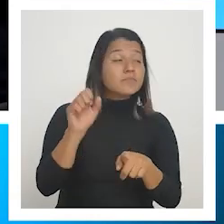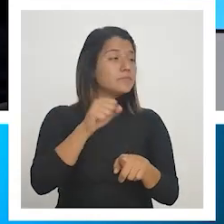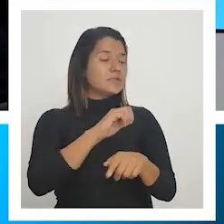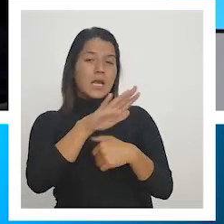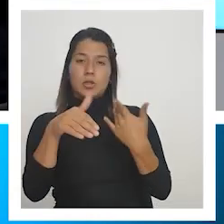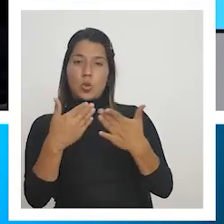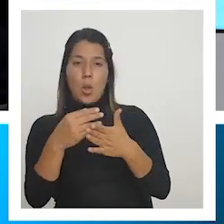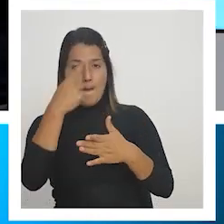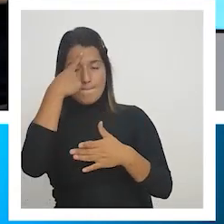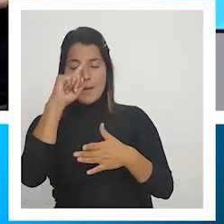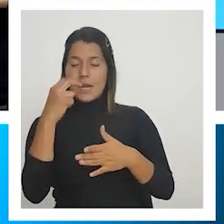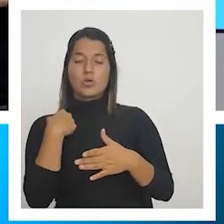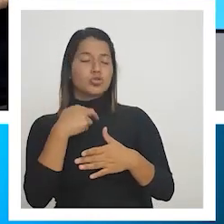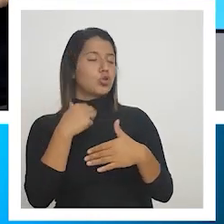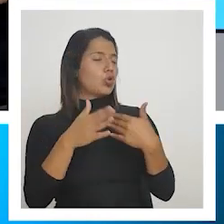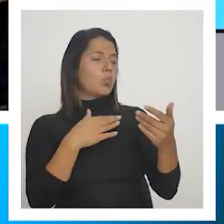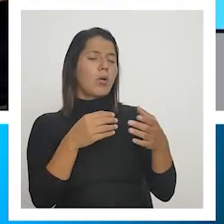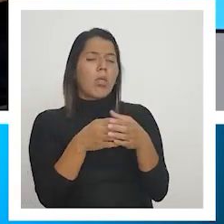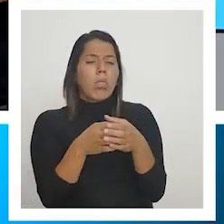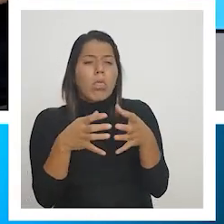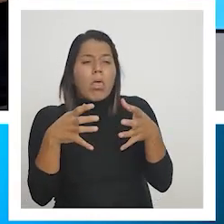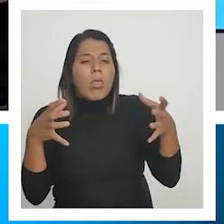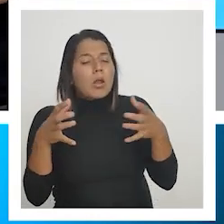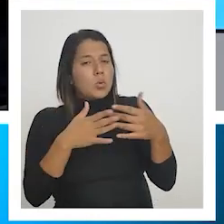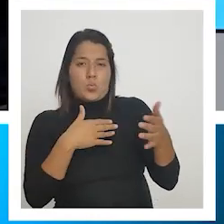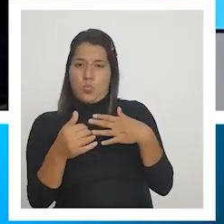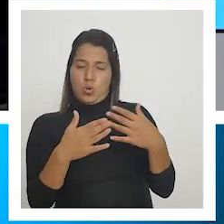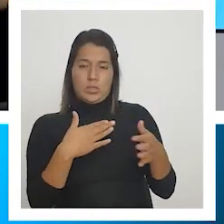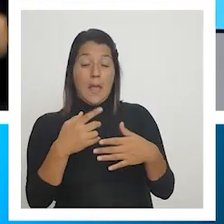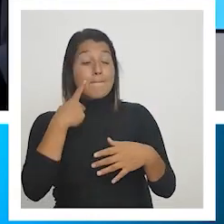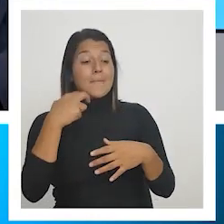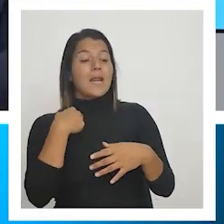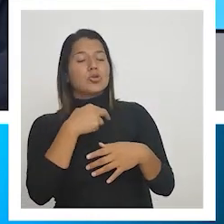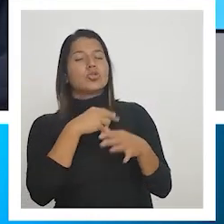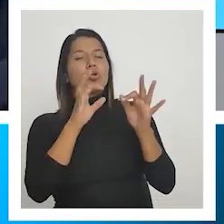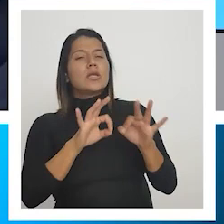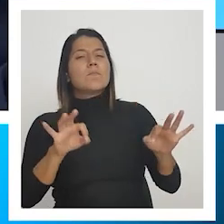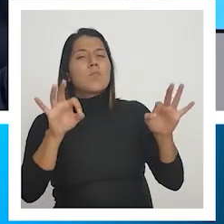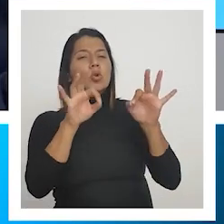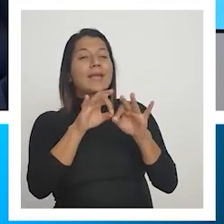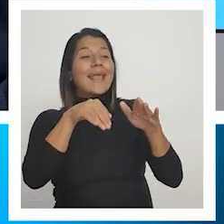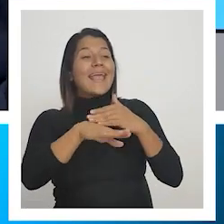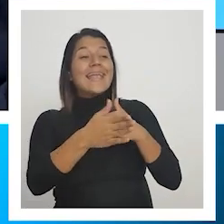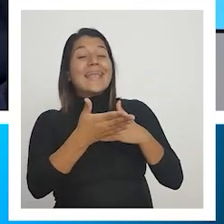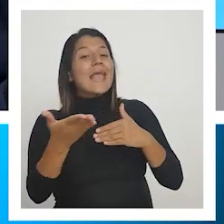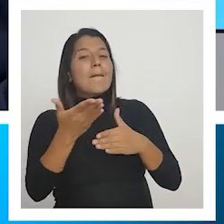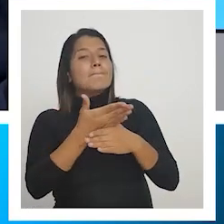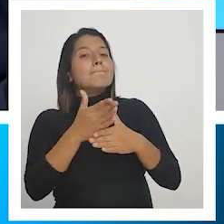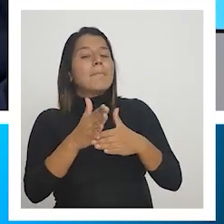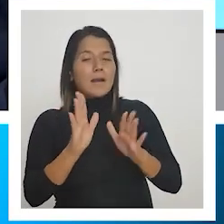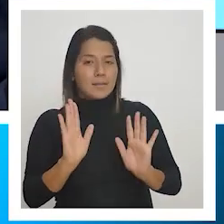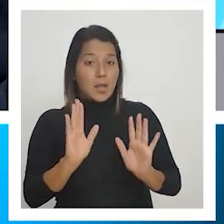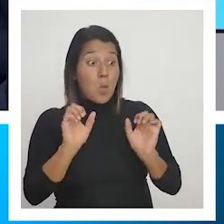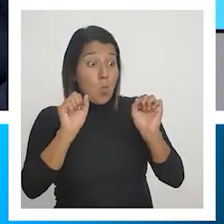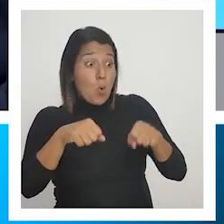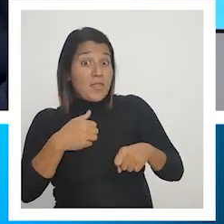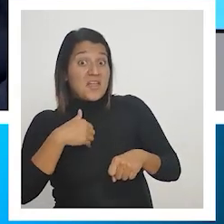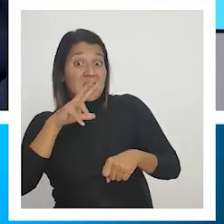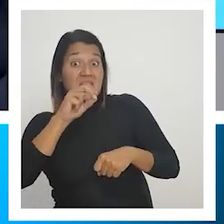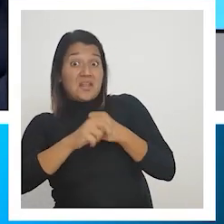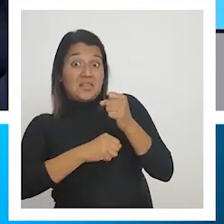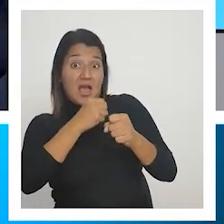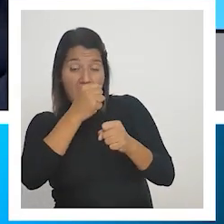Para nosotros lo importante es en qué etapa de evolución está la empresa. Puede tener 30 años de estar en el mercado, por tamaño